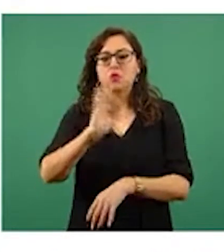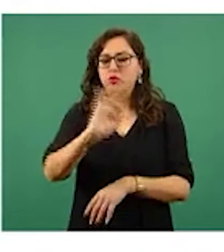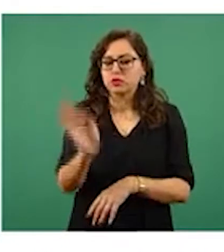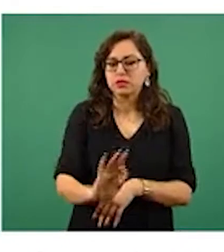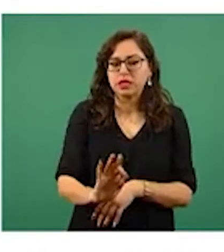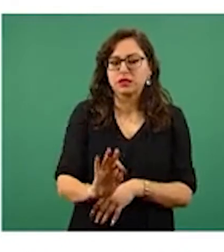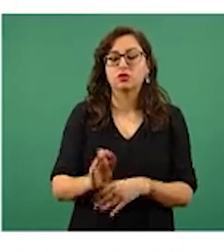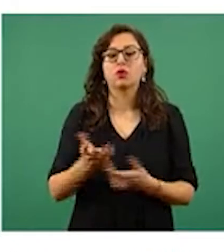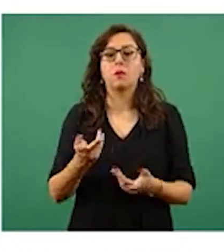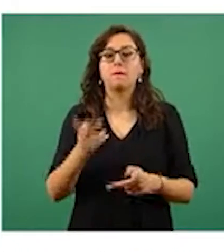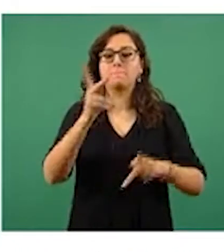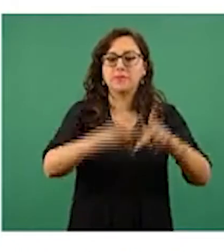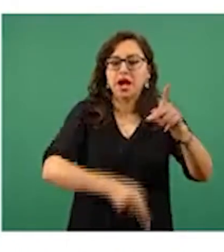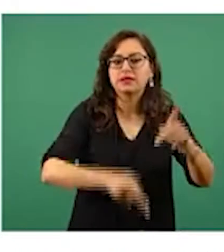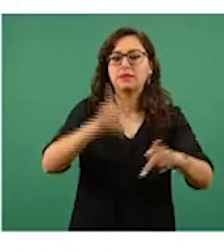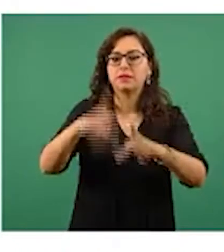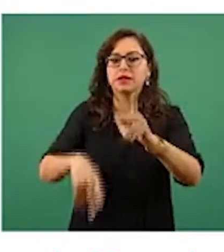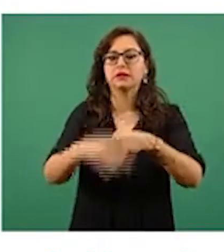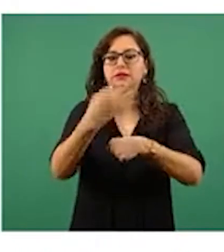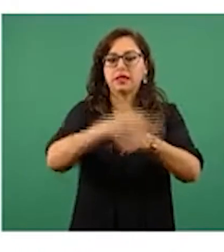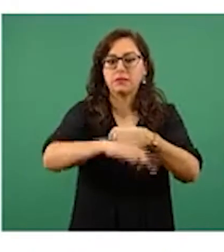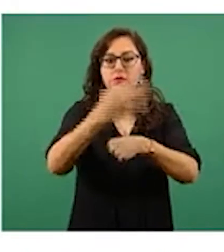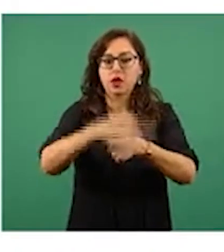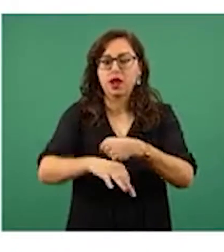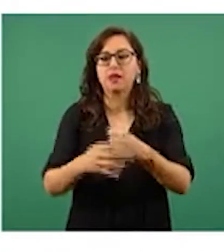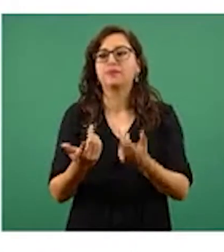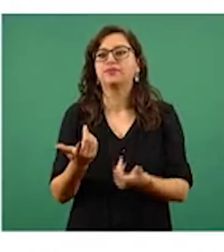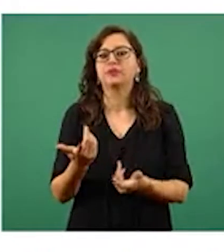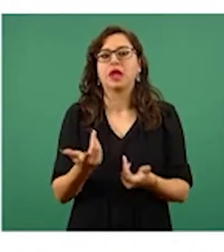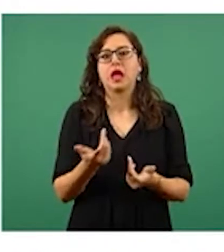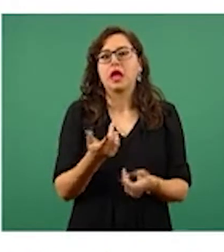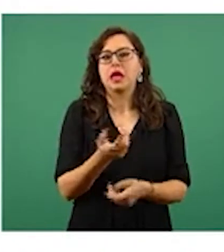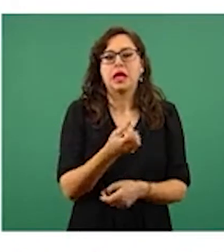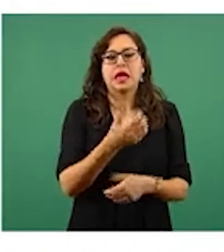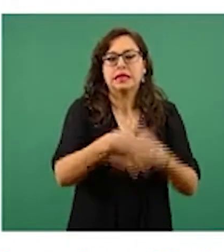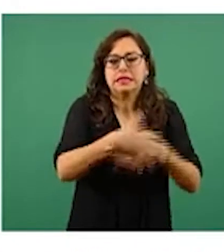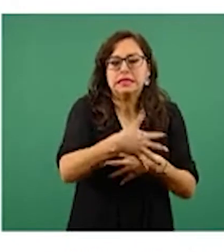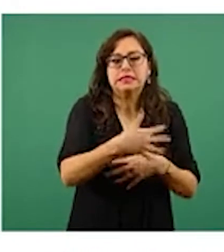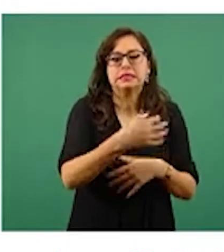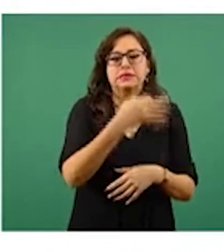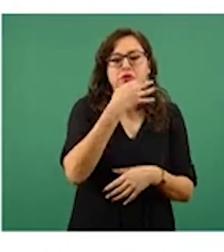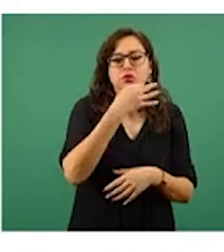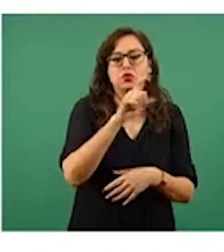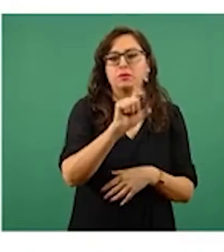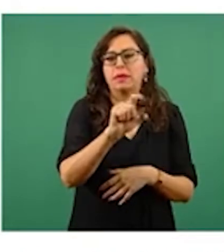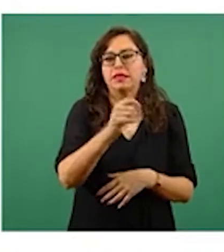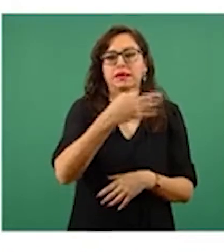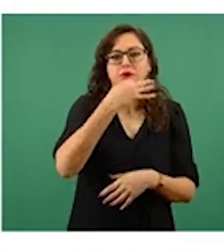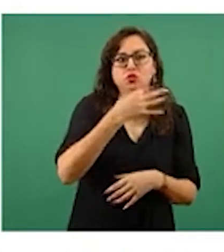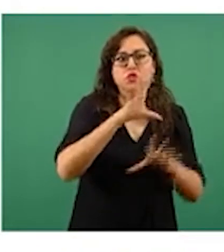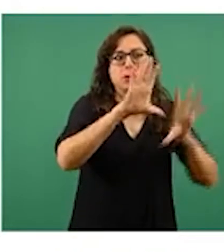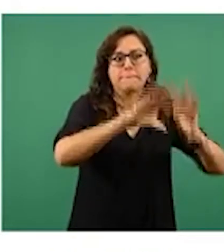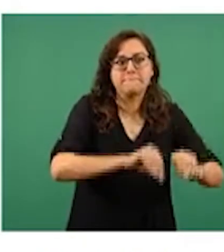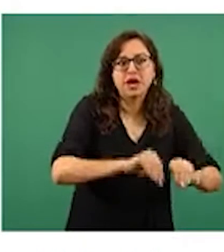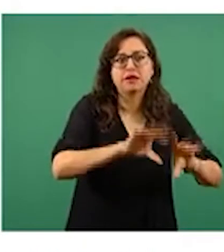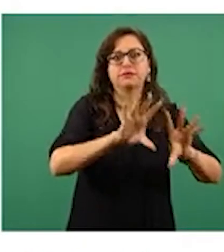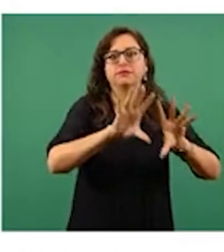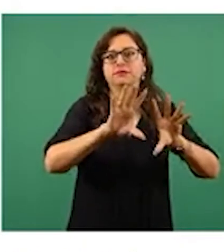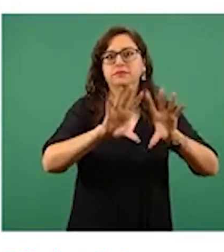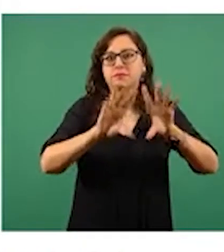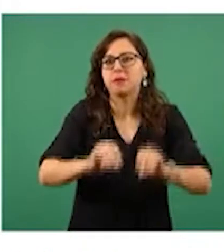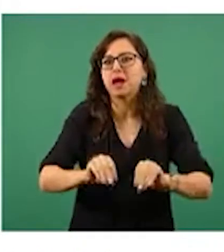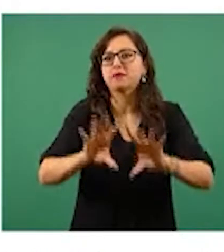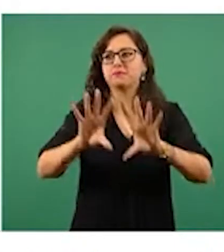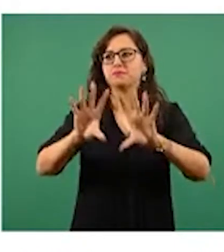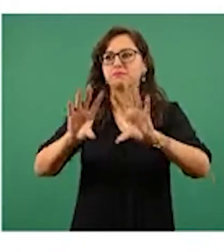interrupciones roladas. ¿Qué quiere decir eso? Que vamos tirando 15, 20 minutos de carga rolada en diferentes entidades, privilegiando que